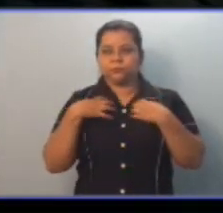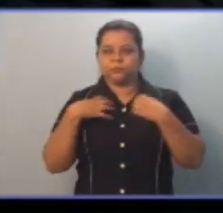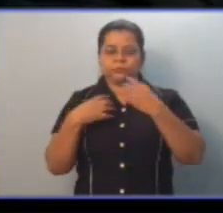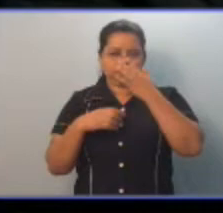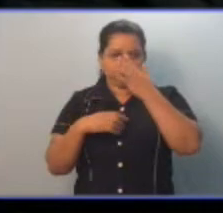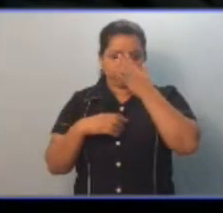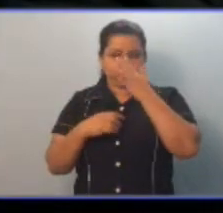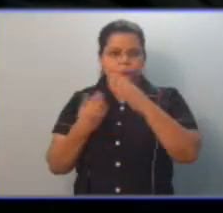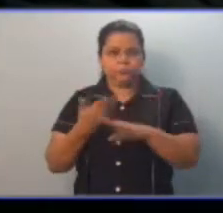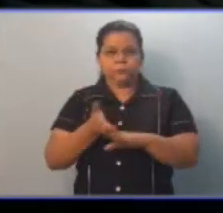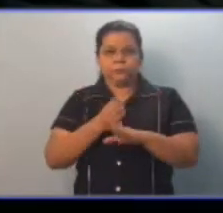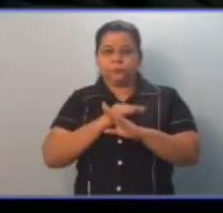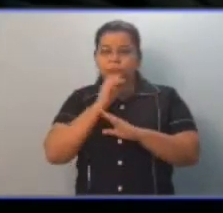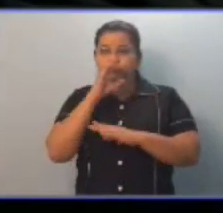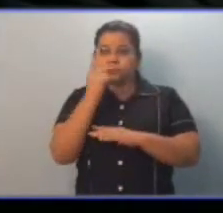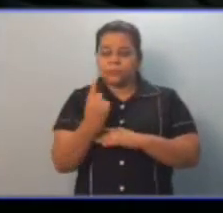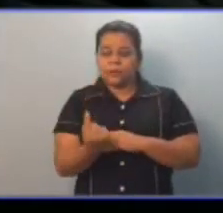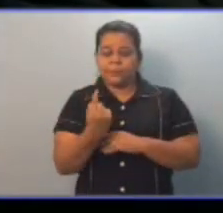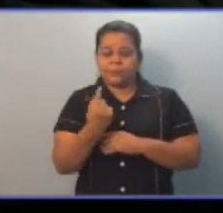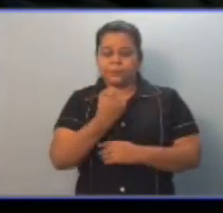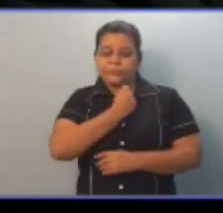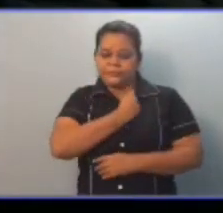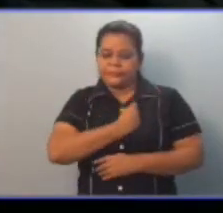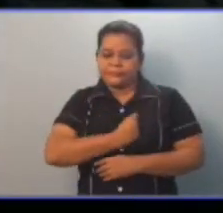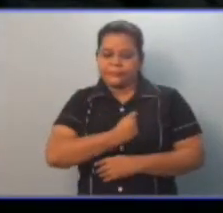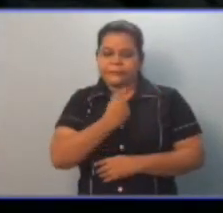Usted habló de las víctimas y testigos.